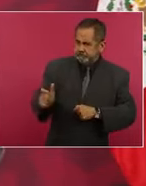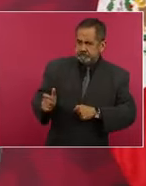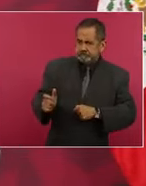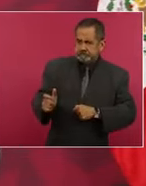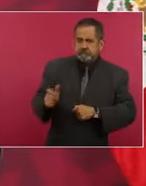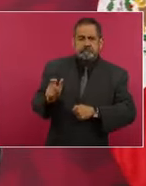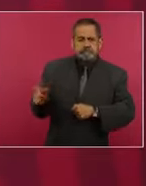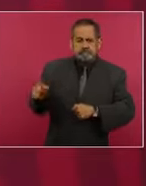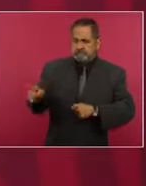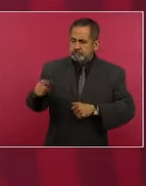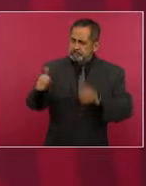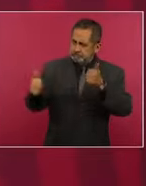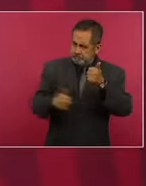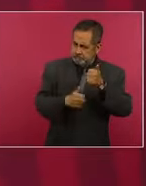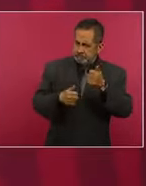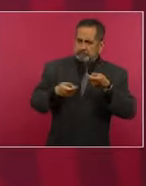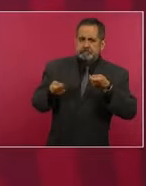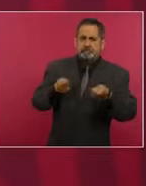para que trabajen